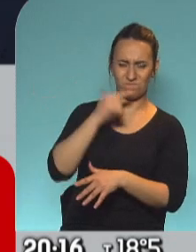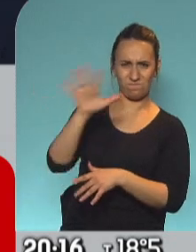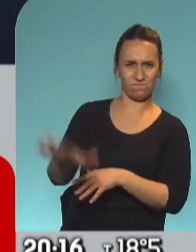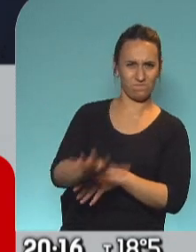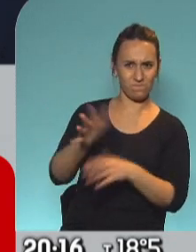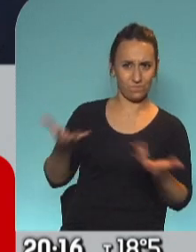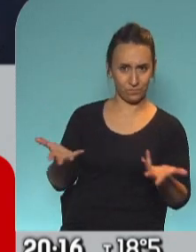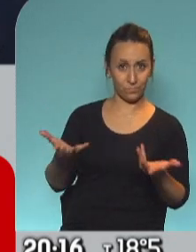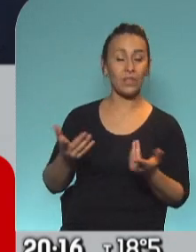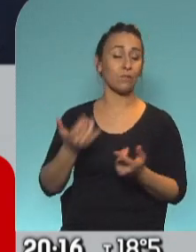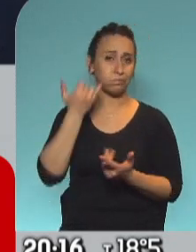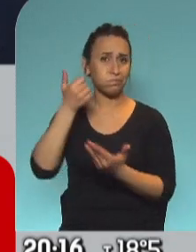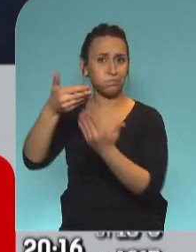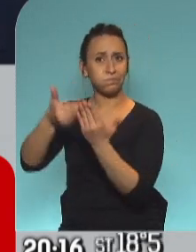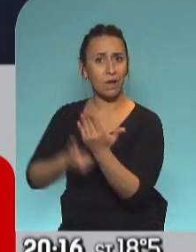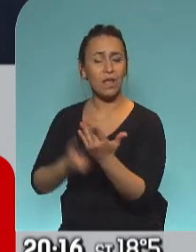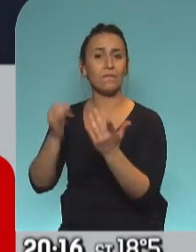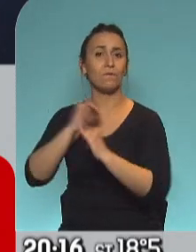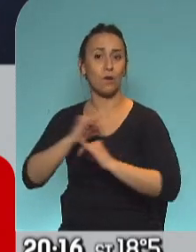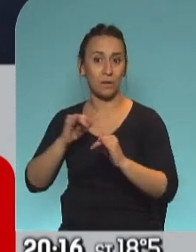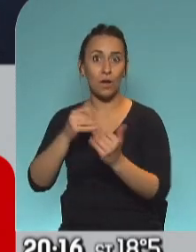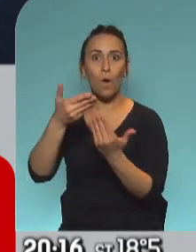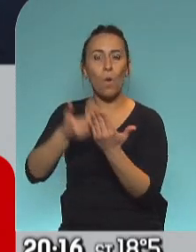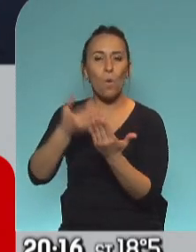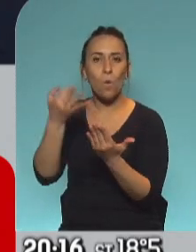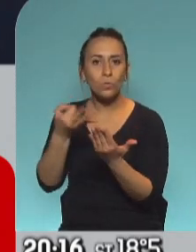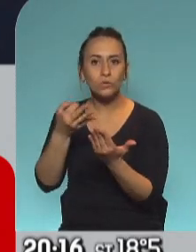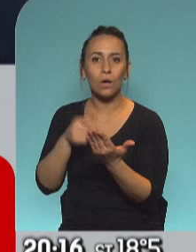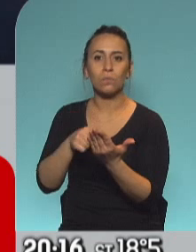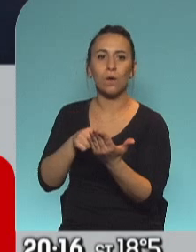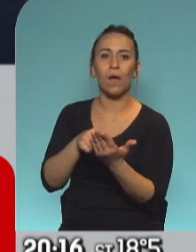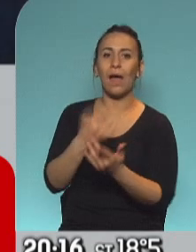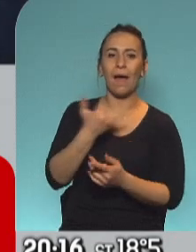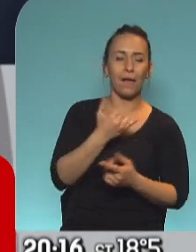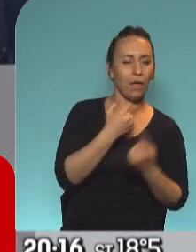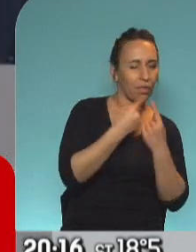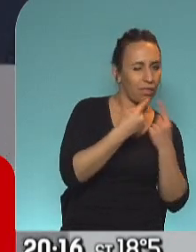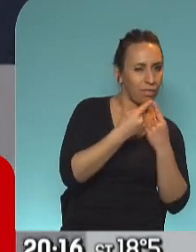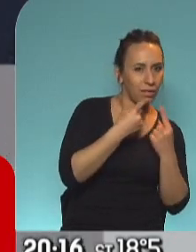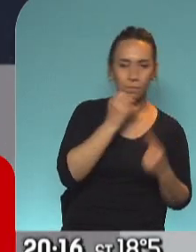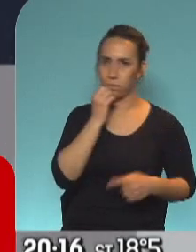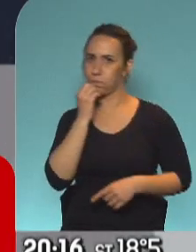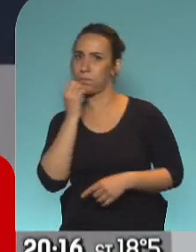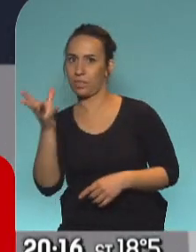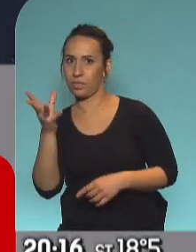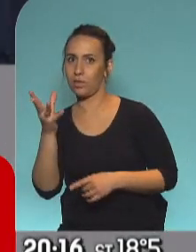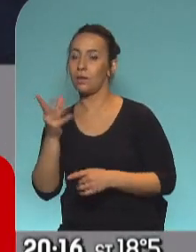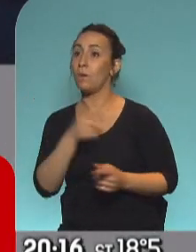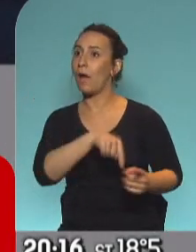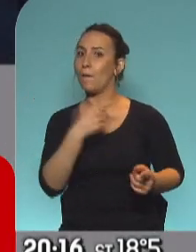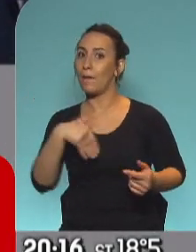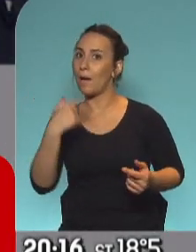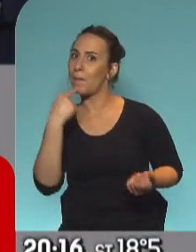inteligencia, digamos, ¿no? Avisándole cuáles eran las preguntas que iban a hacer. Creo que fue en el momento previo a que